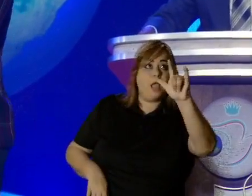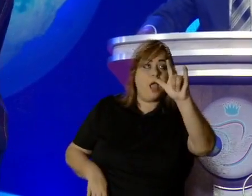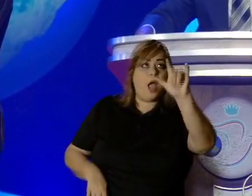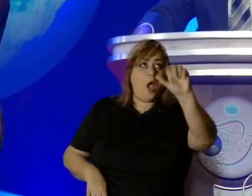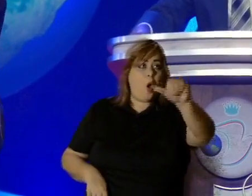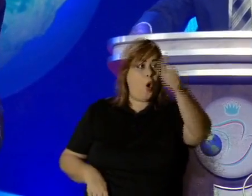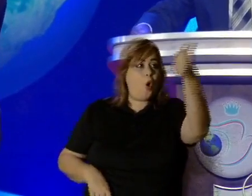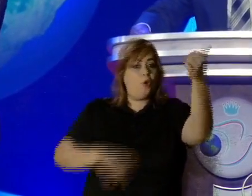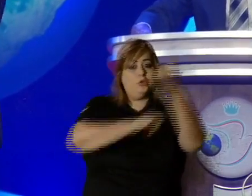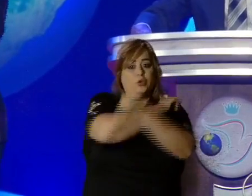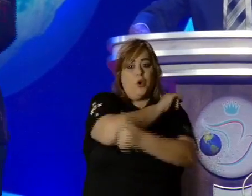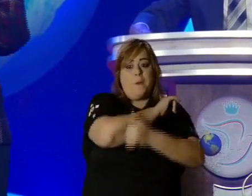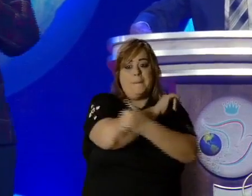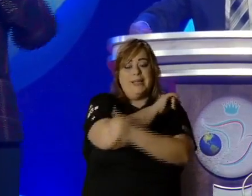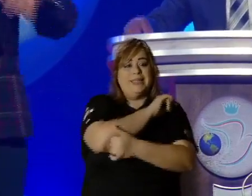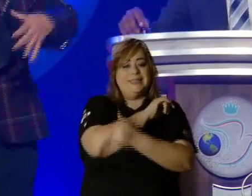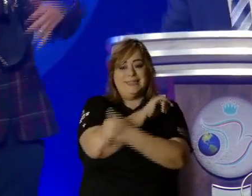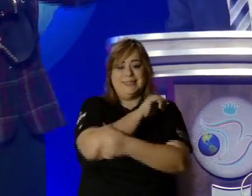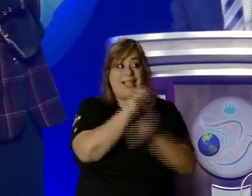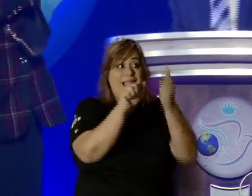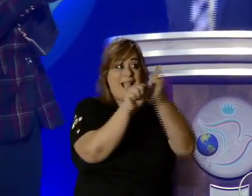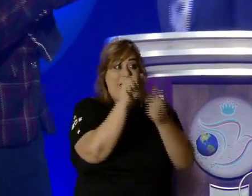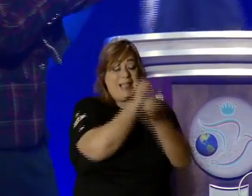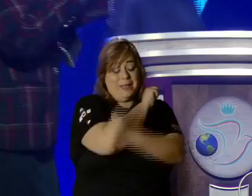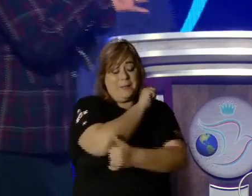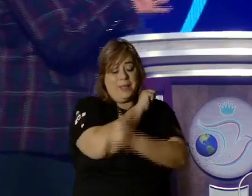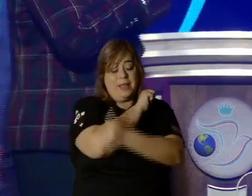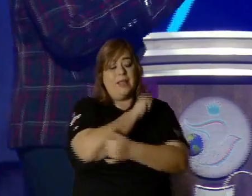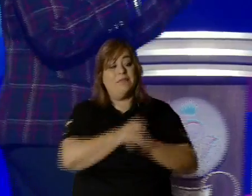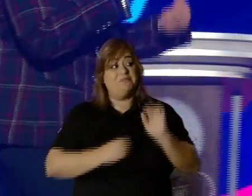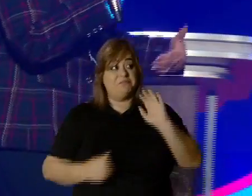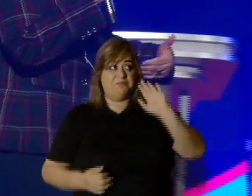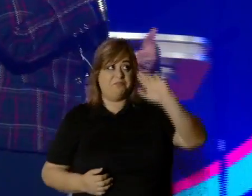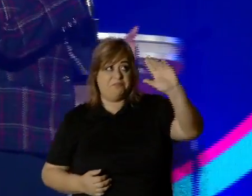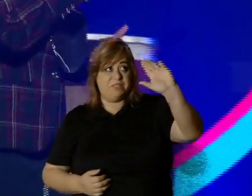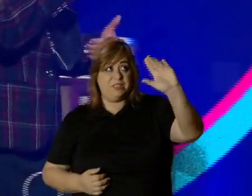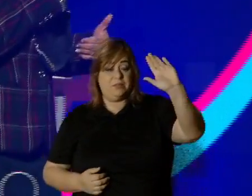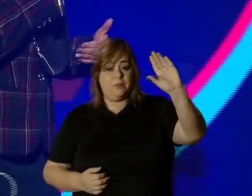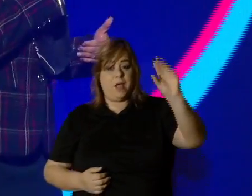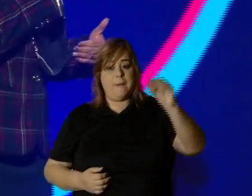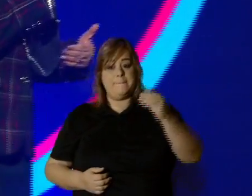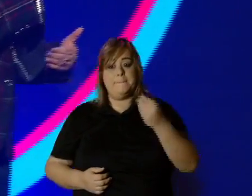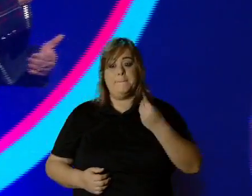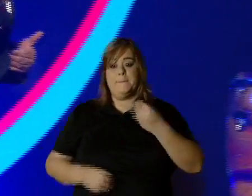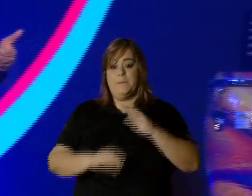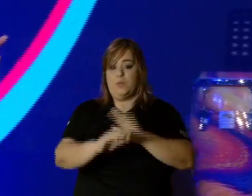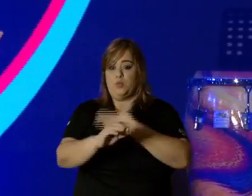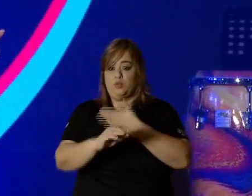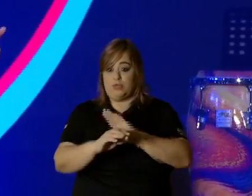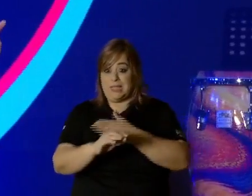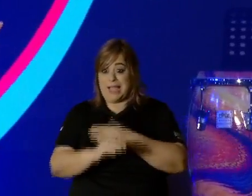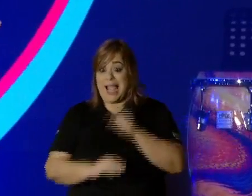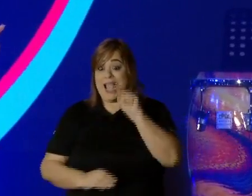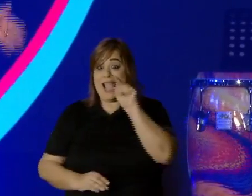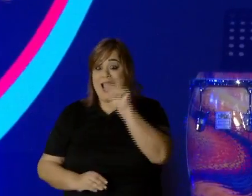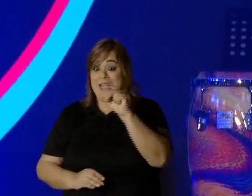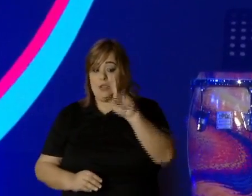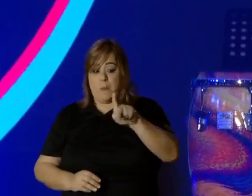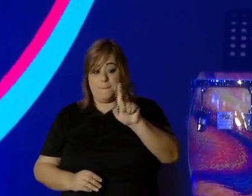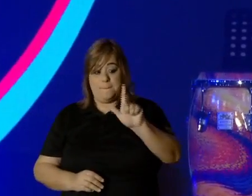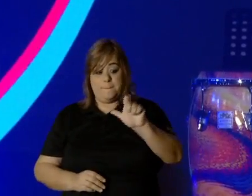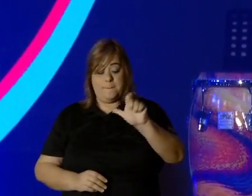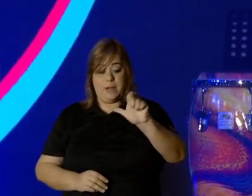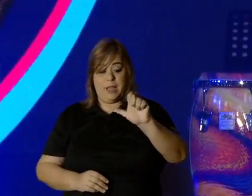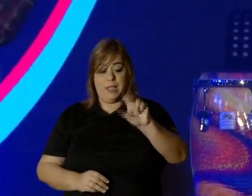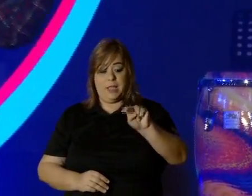Venezuela, los vallenatos, a Colombia, la cumbia, en México, los mariachis, y esta es nuestra música. ¿Cuántos dan gloria a Dios por ella? Y